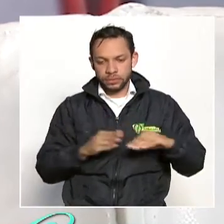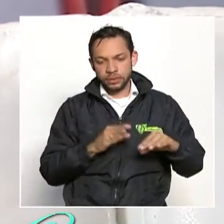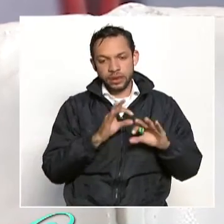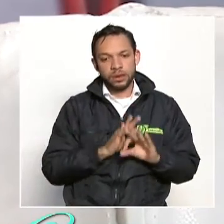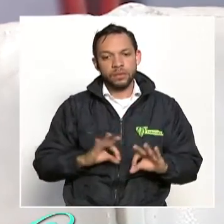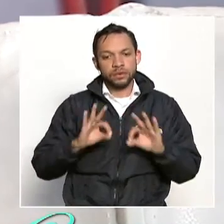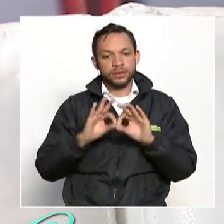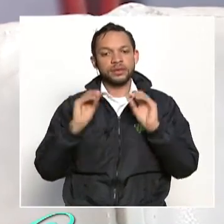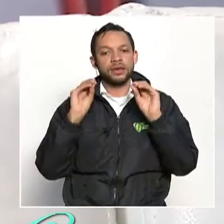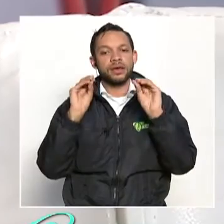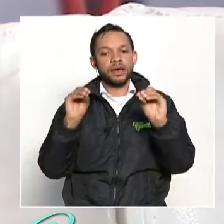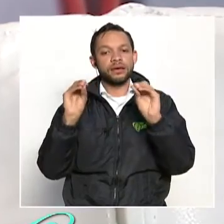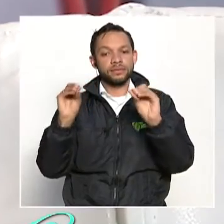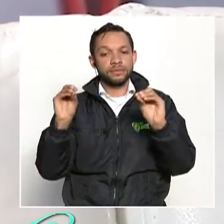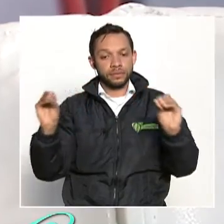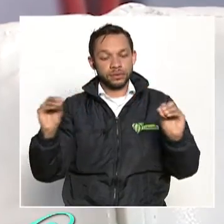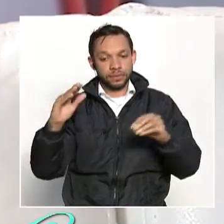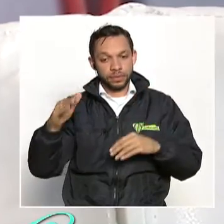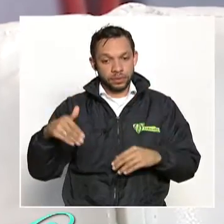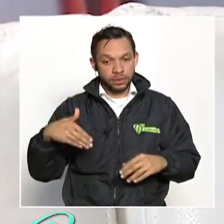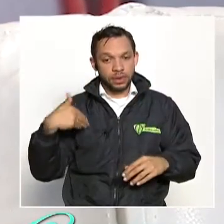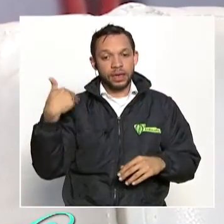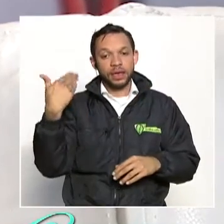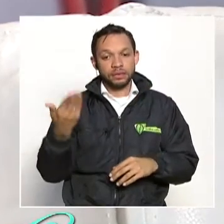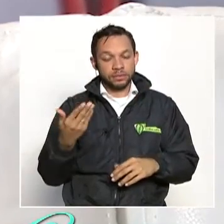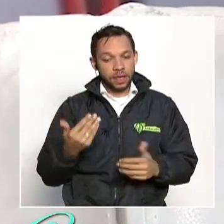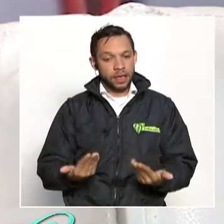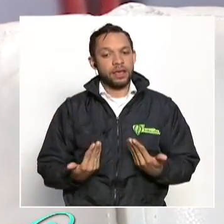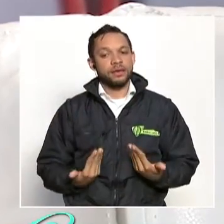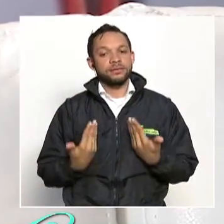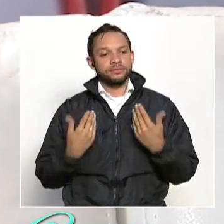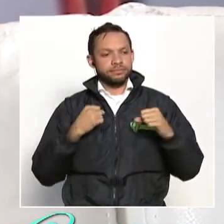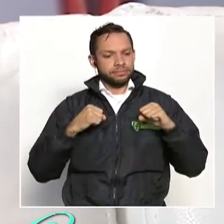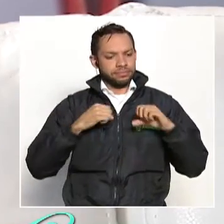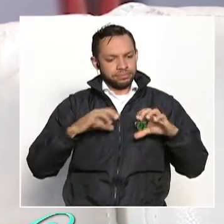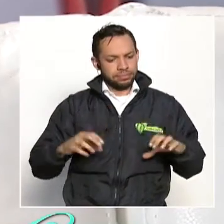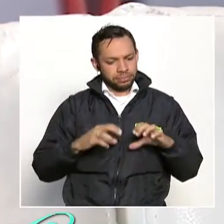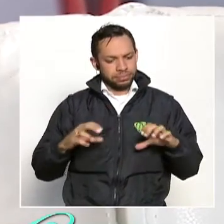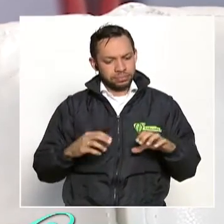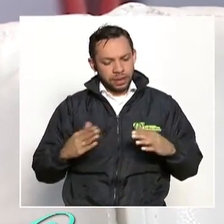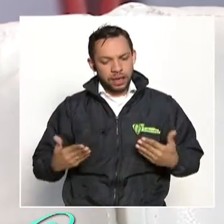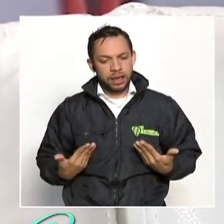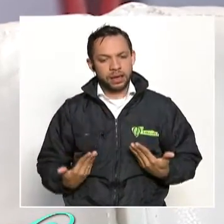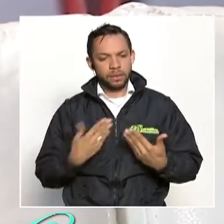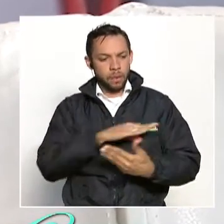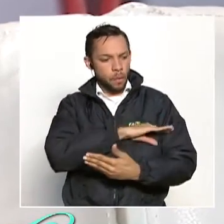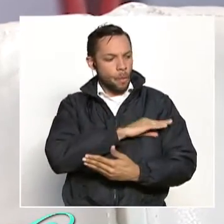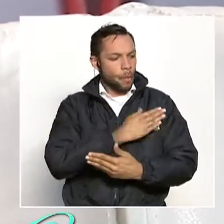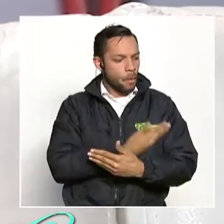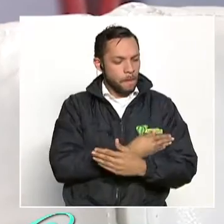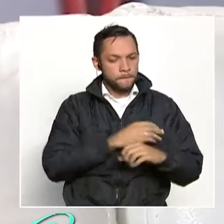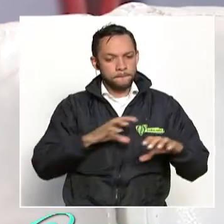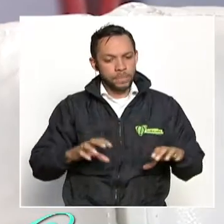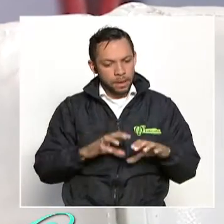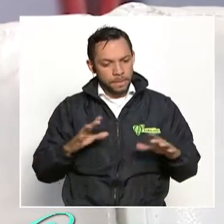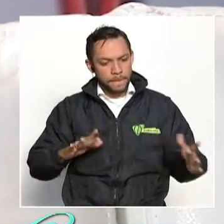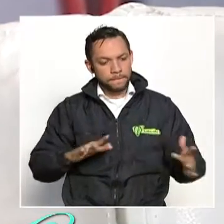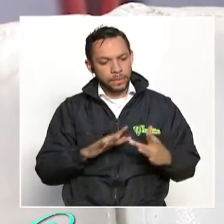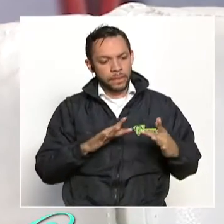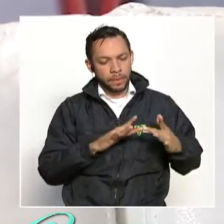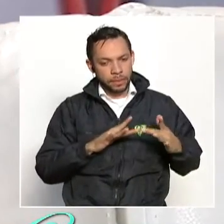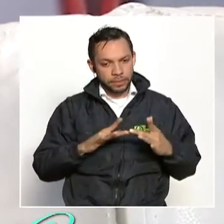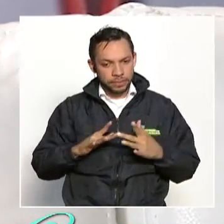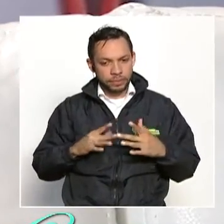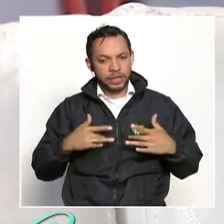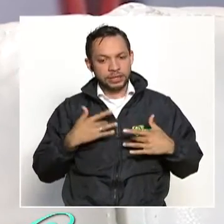yo le garantizo que siente después de una limpieza, esto es un estado de bienestar general impresionante y una mejoría de la mayor parte de